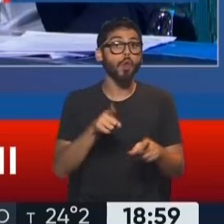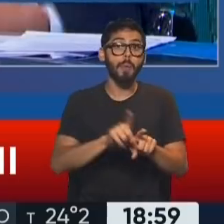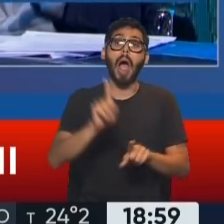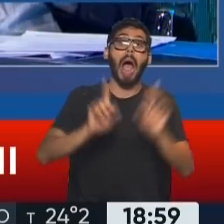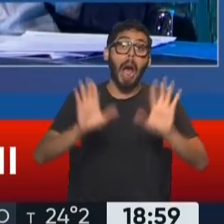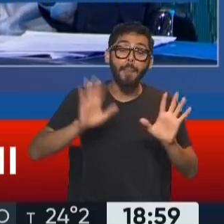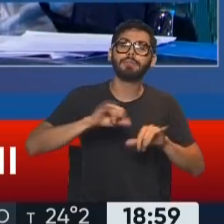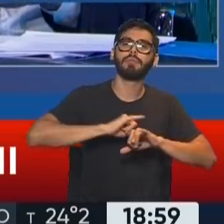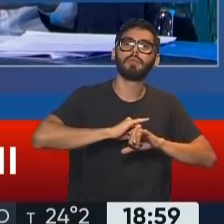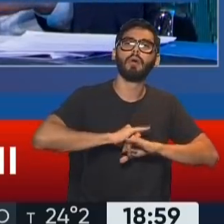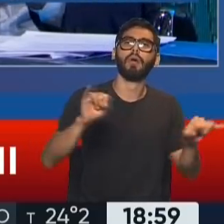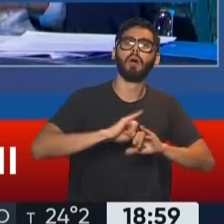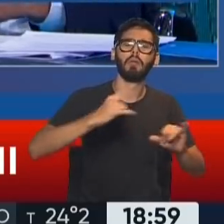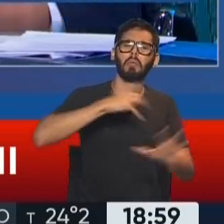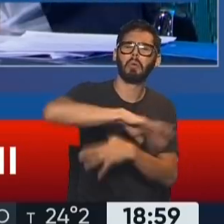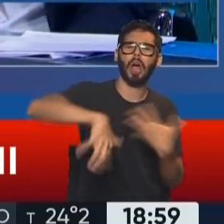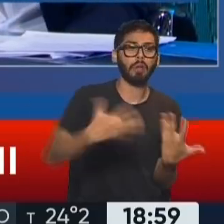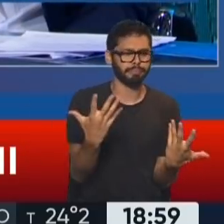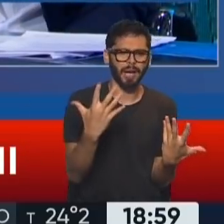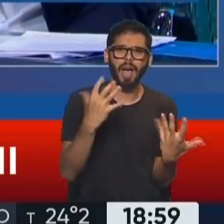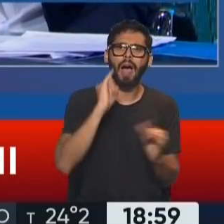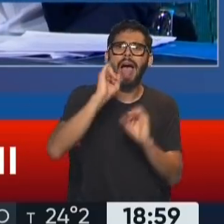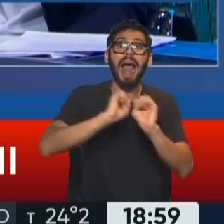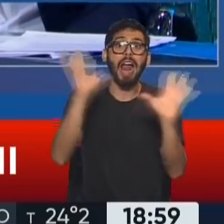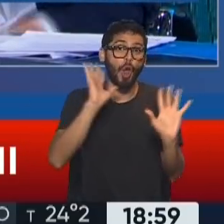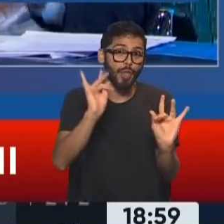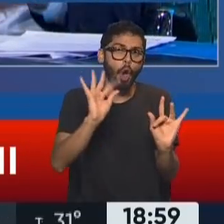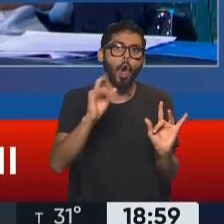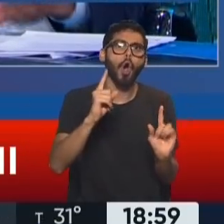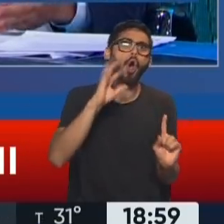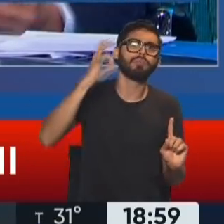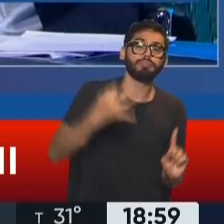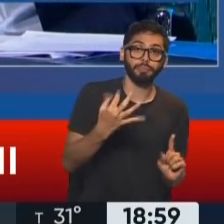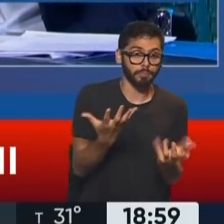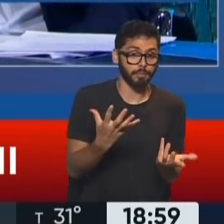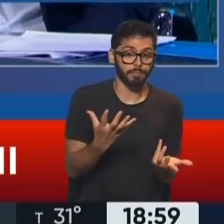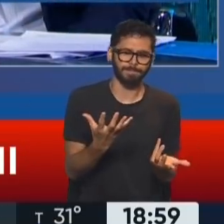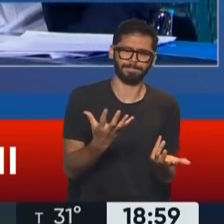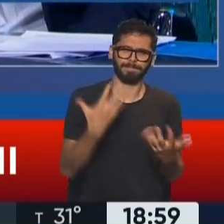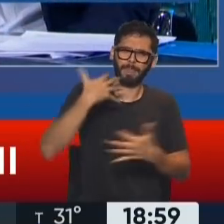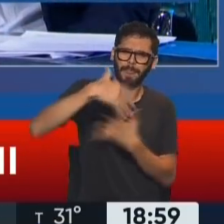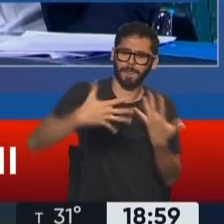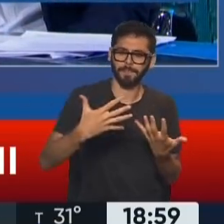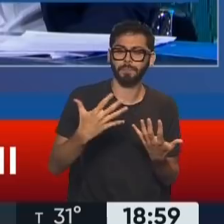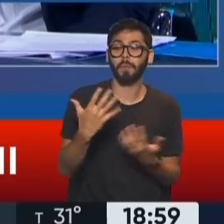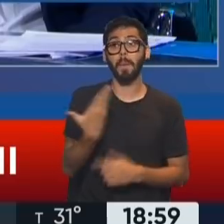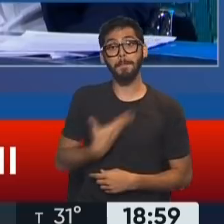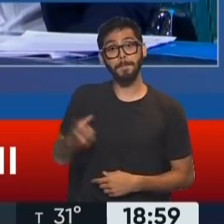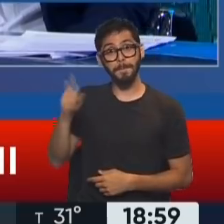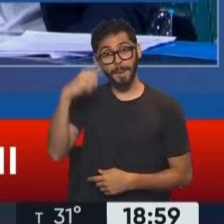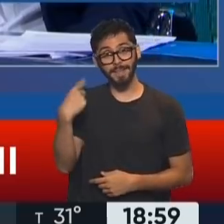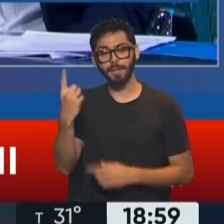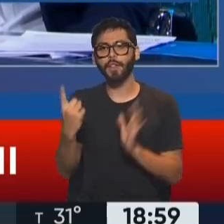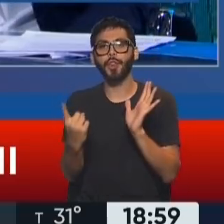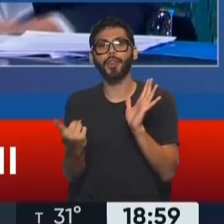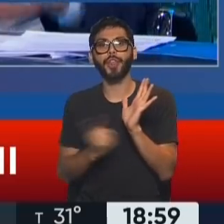confusión es muy difícil brindar ideas claras y posiciones firmes. Hay un decreto del presidente que ordenó directamente